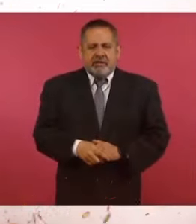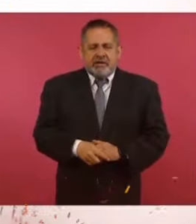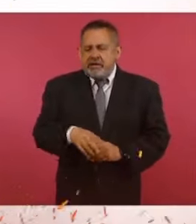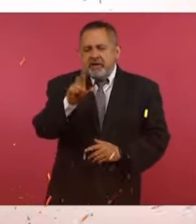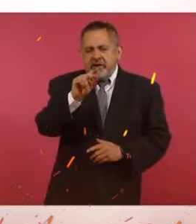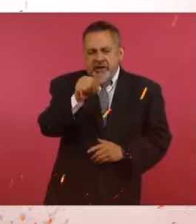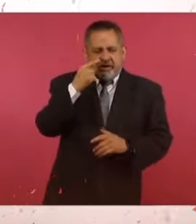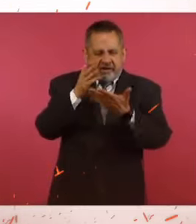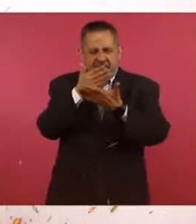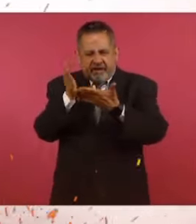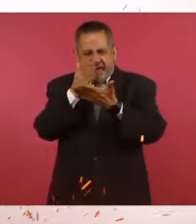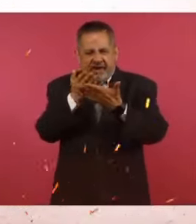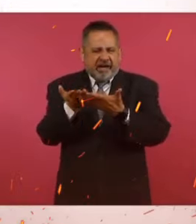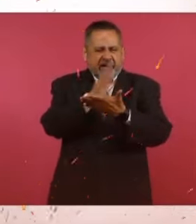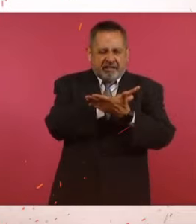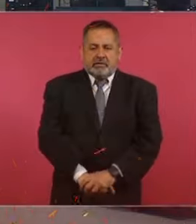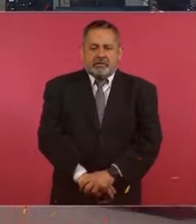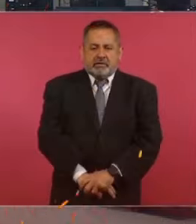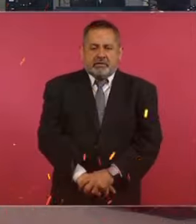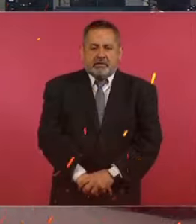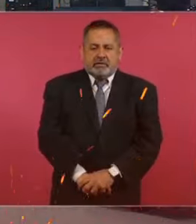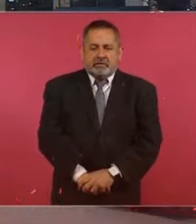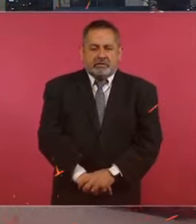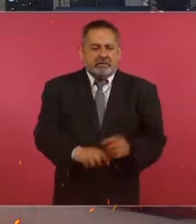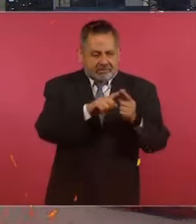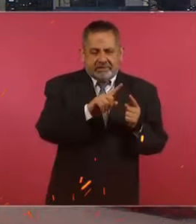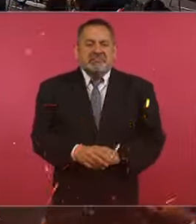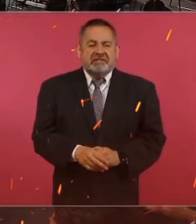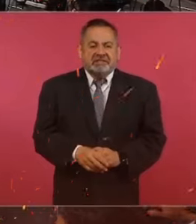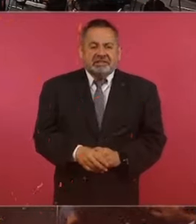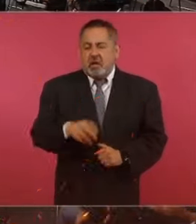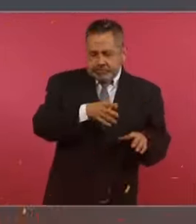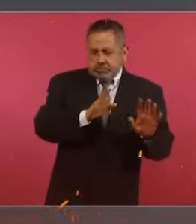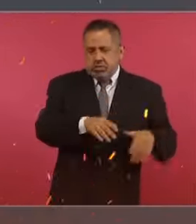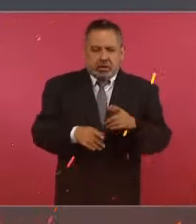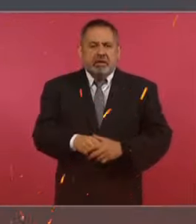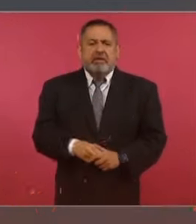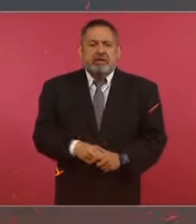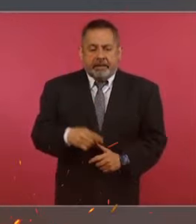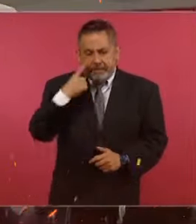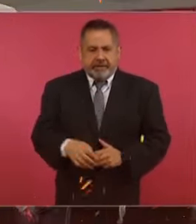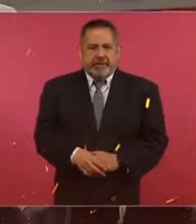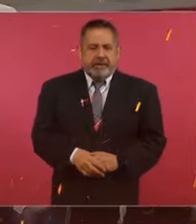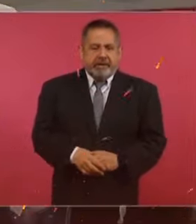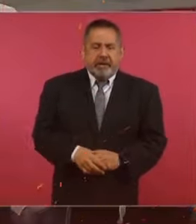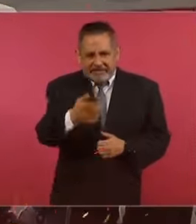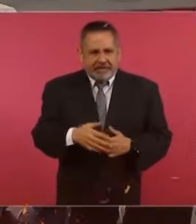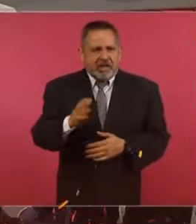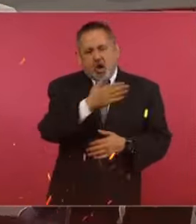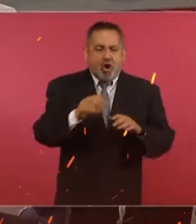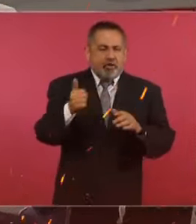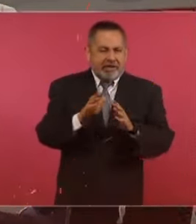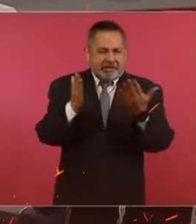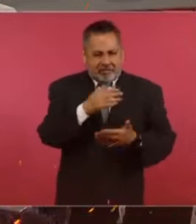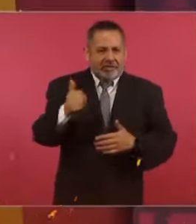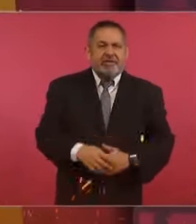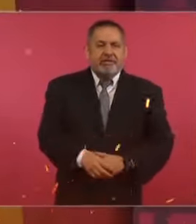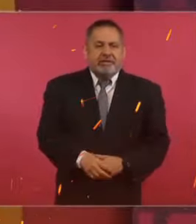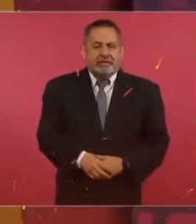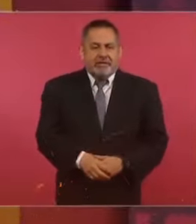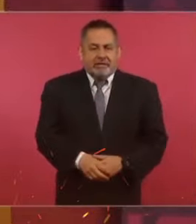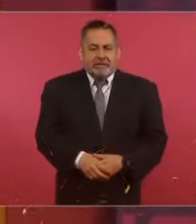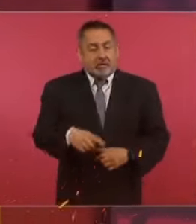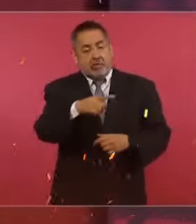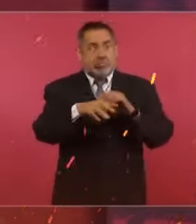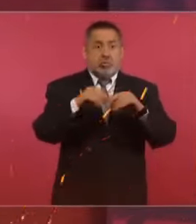no, no. Vamos viendo la página editorial. Y luego vamos a hacer lo mismo con el Universal. Pero miren, mentir con la verdad. La siguiente. No,